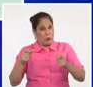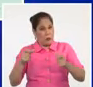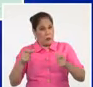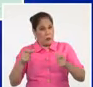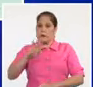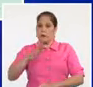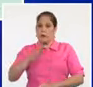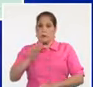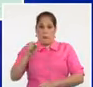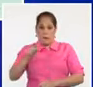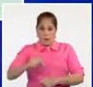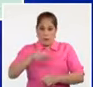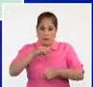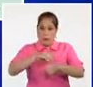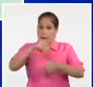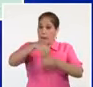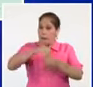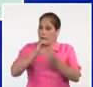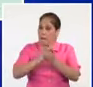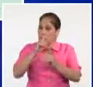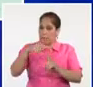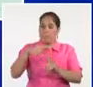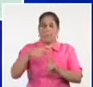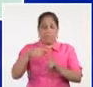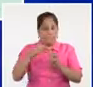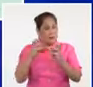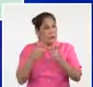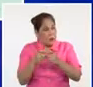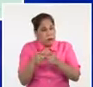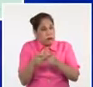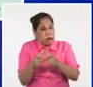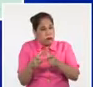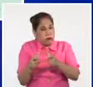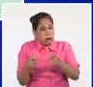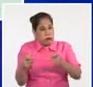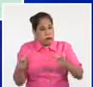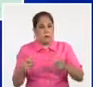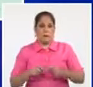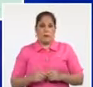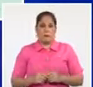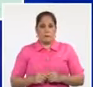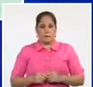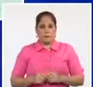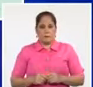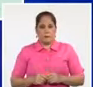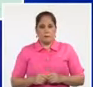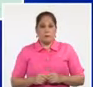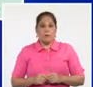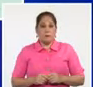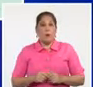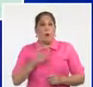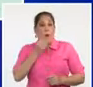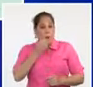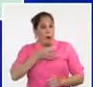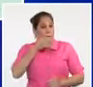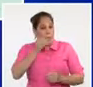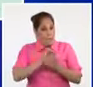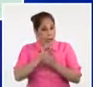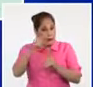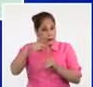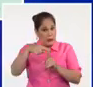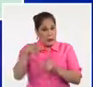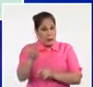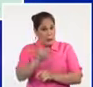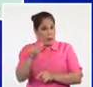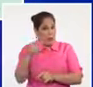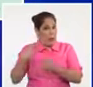casos, que realmente es una cifra extremadamente alta. Incluso podemos decir que, igual que nos pasó